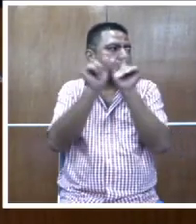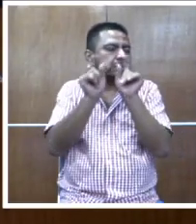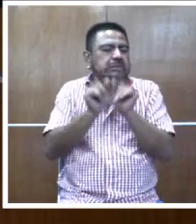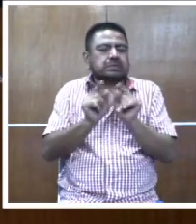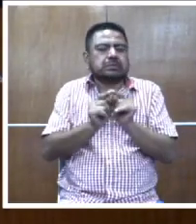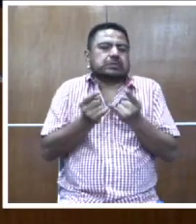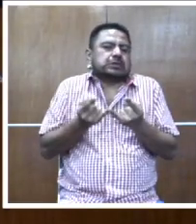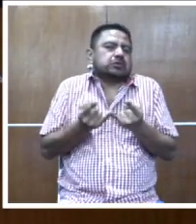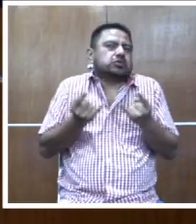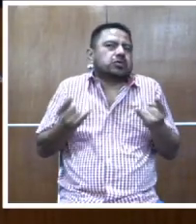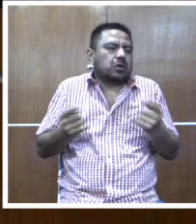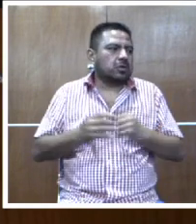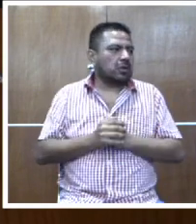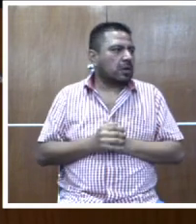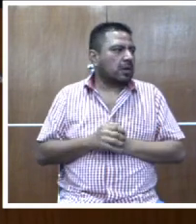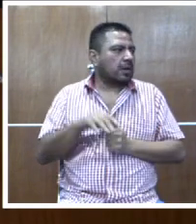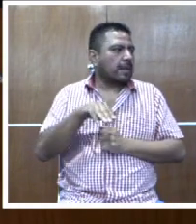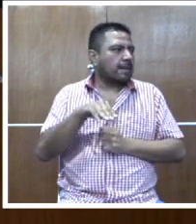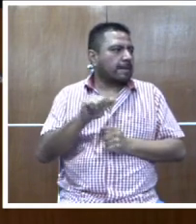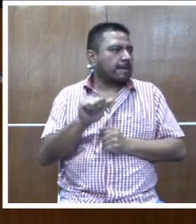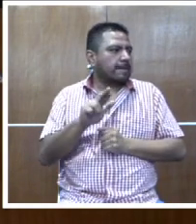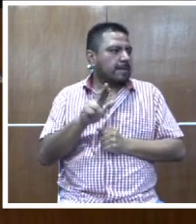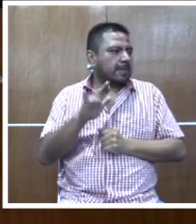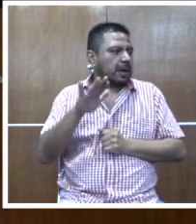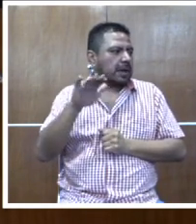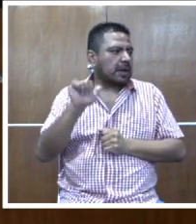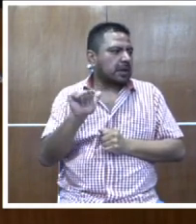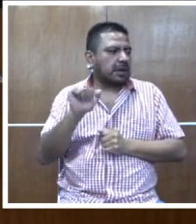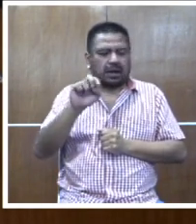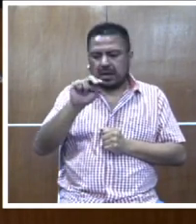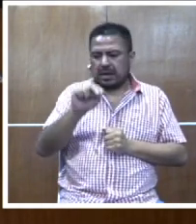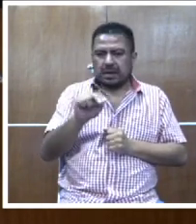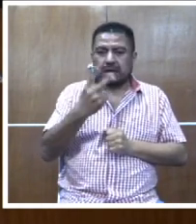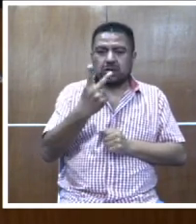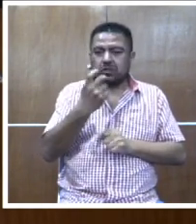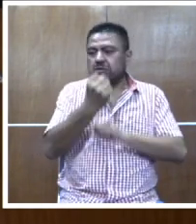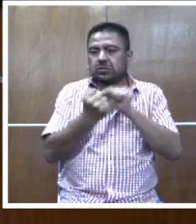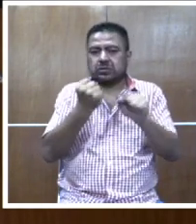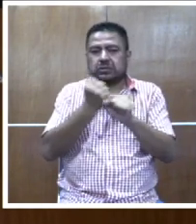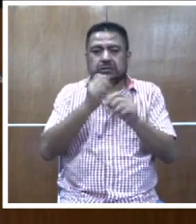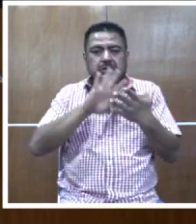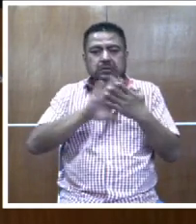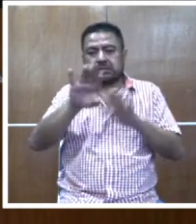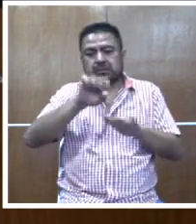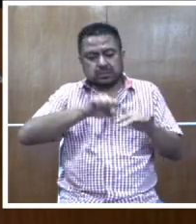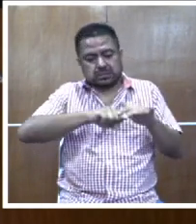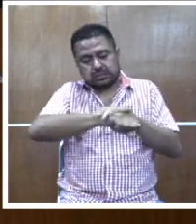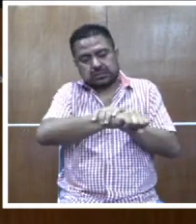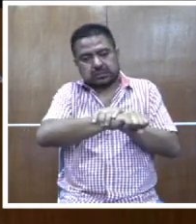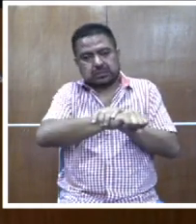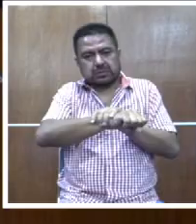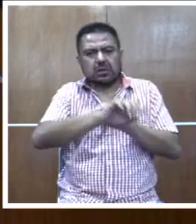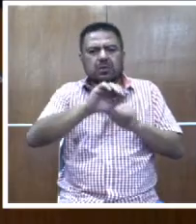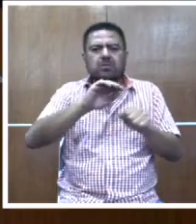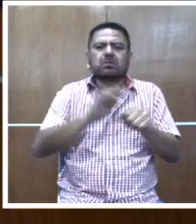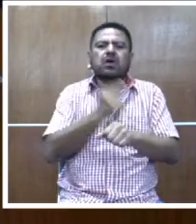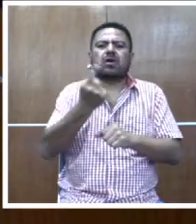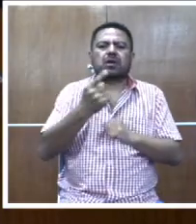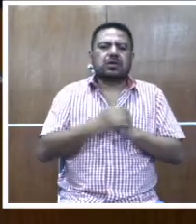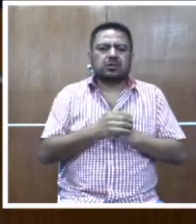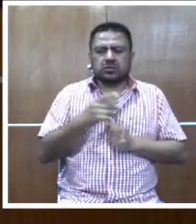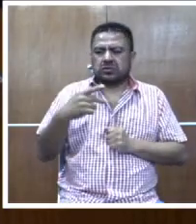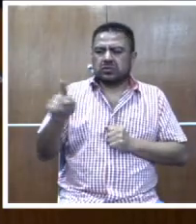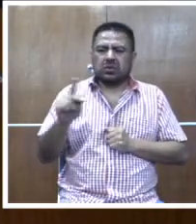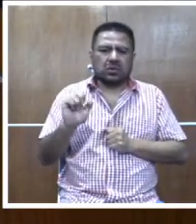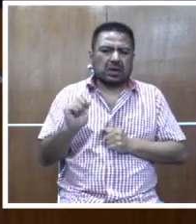historia. María N. pasó 2 años en la cárcel porque su